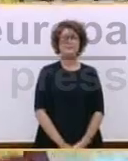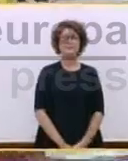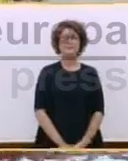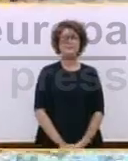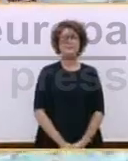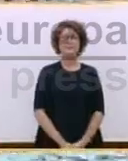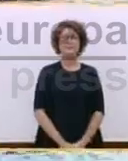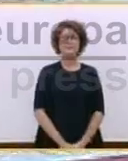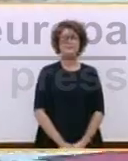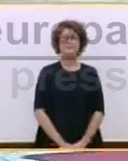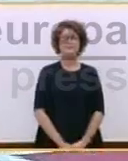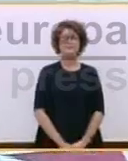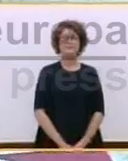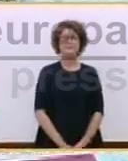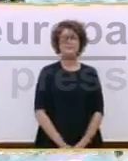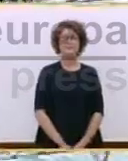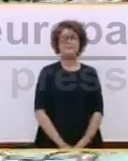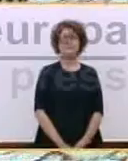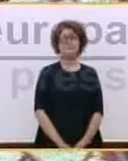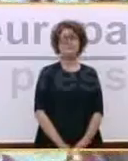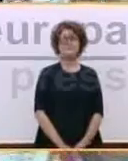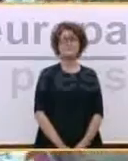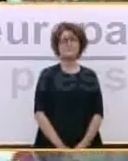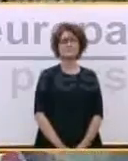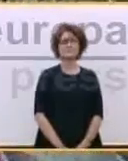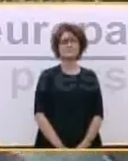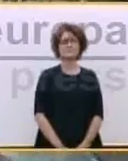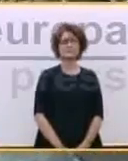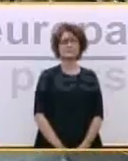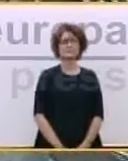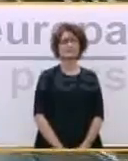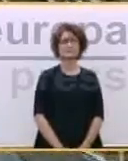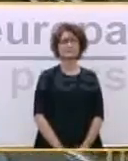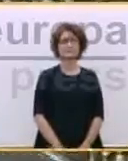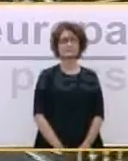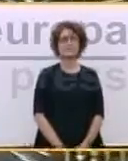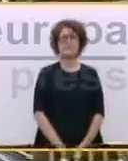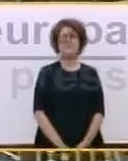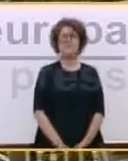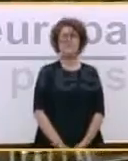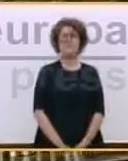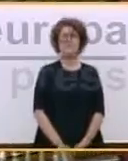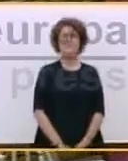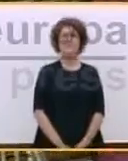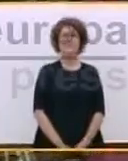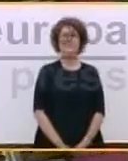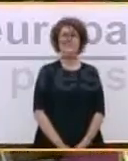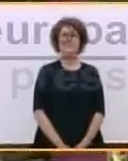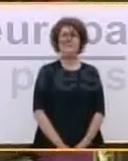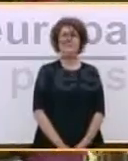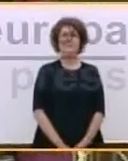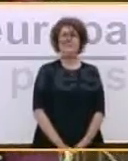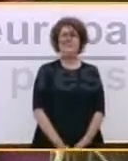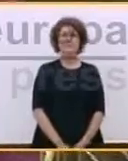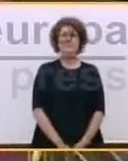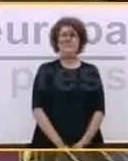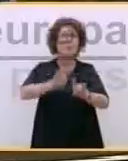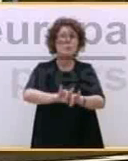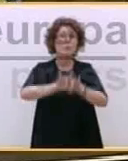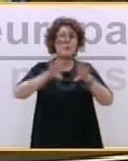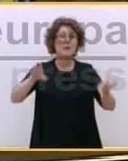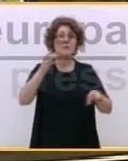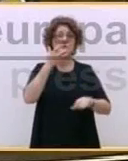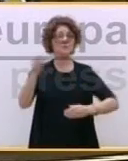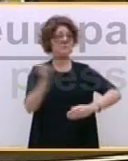Asimismo, la portavoz popular Soraya Sáenz de Santa María ha insistido en la necesidad de aprobar este cambio para fomentar el empleo y la estabilidad.